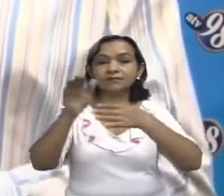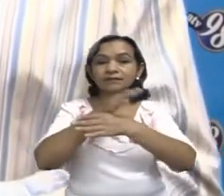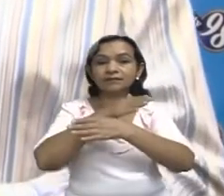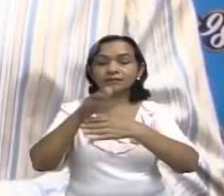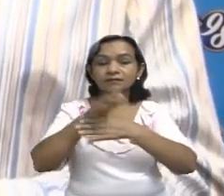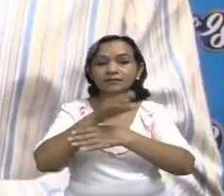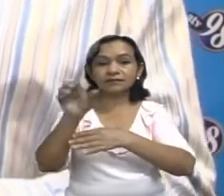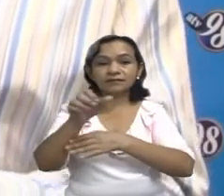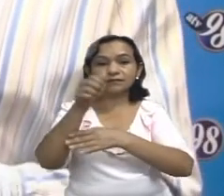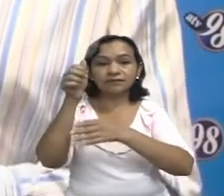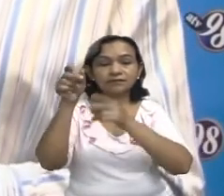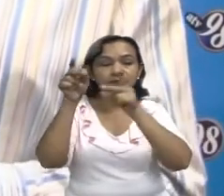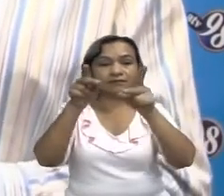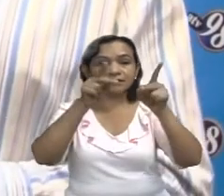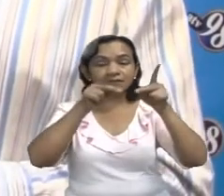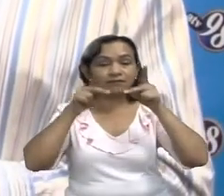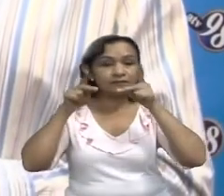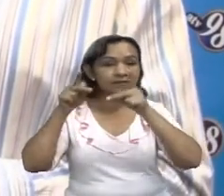Pues. O sea, yo creo